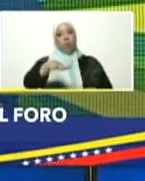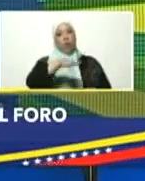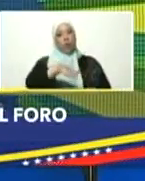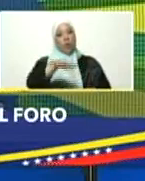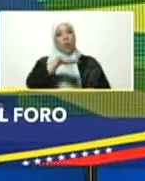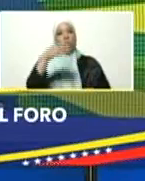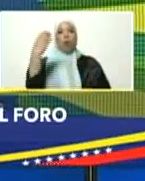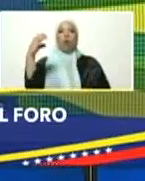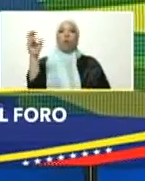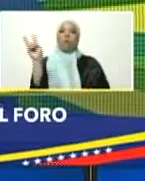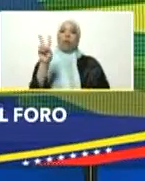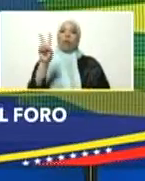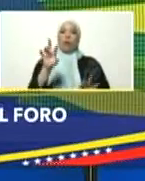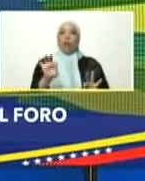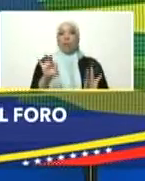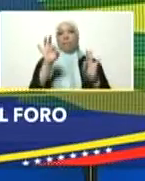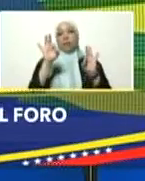Colombia y Venezuela.